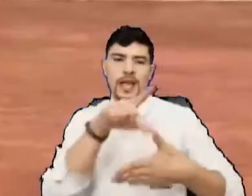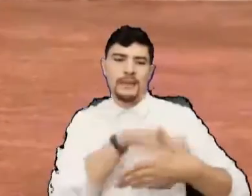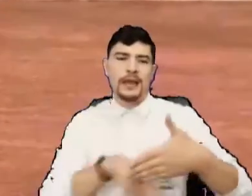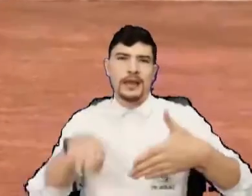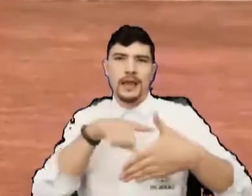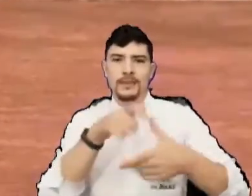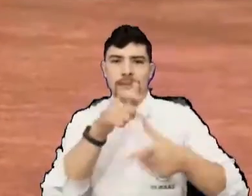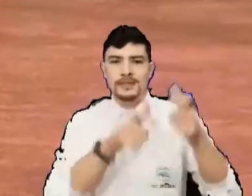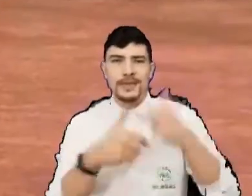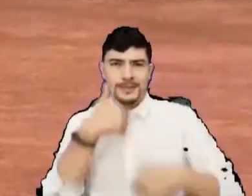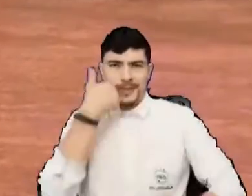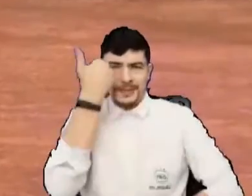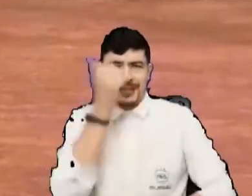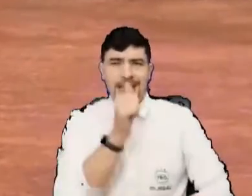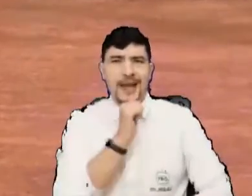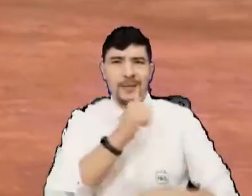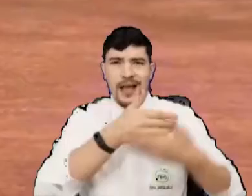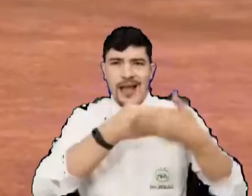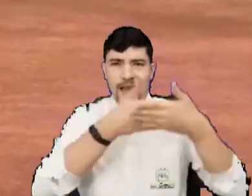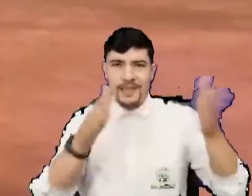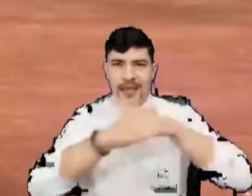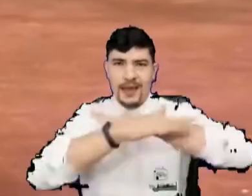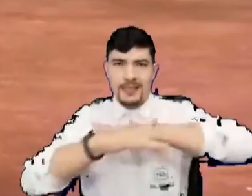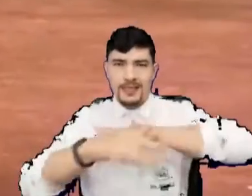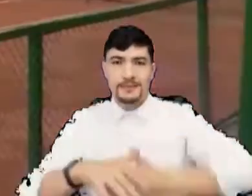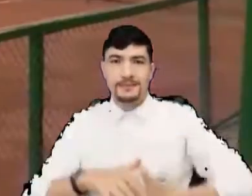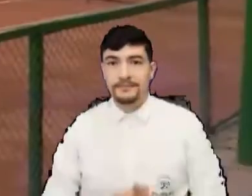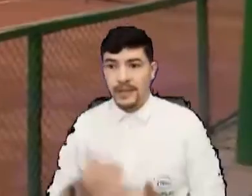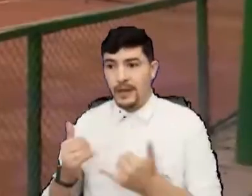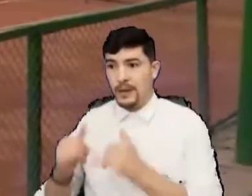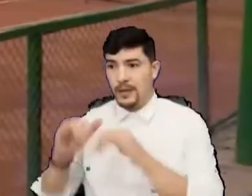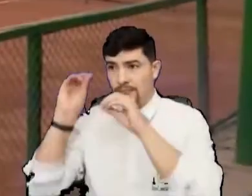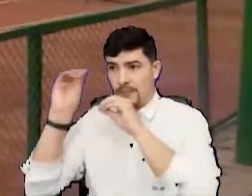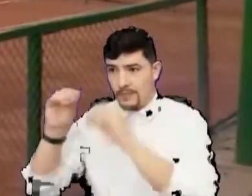sigue trabajando para que todos los deportistas autorizados retomen sus actividades.